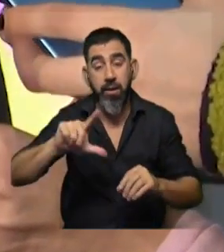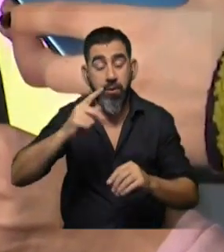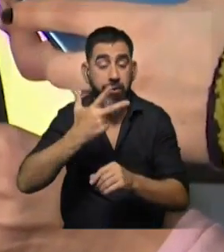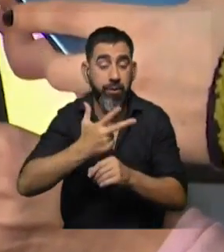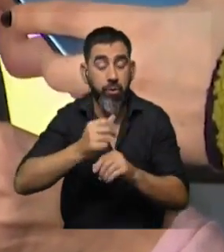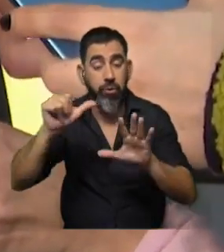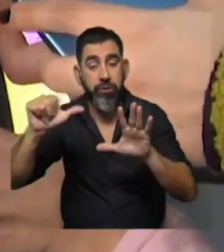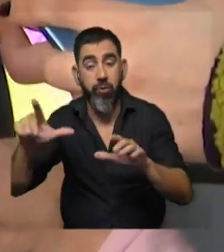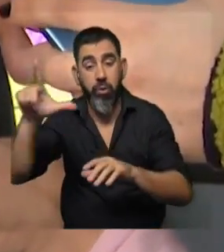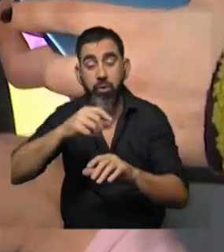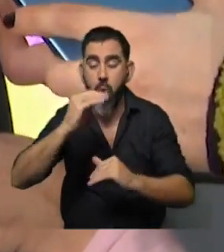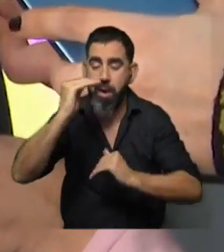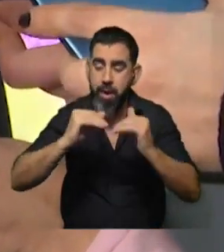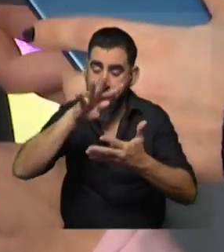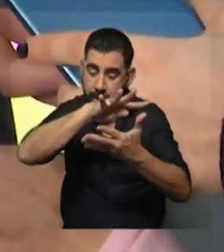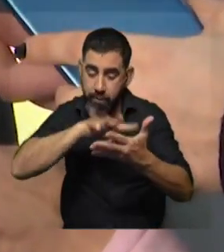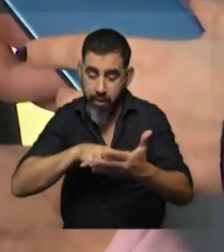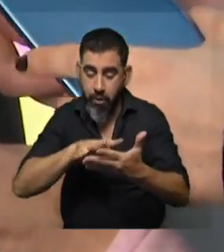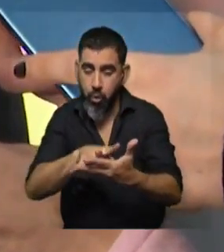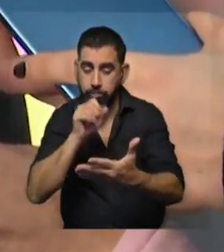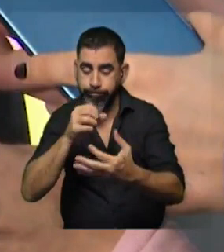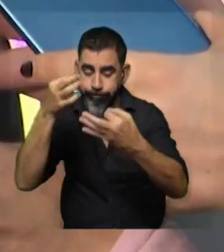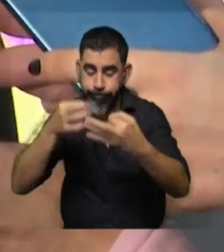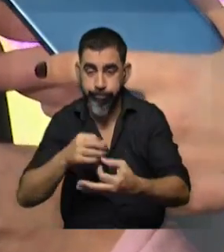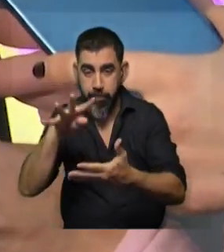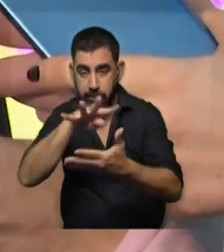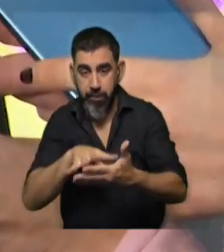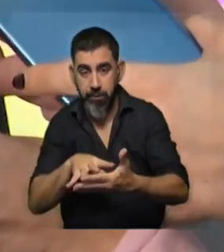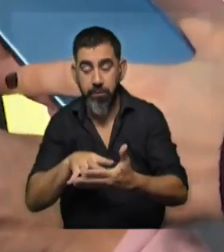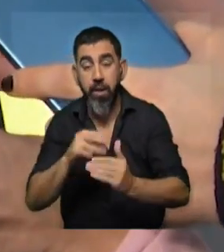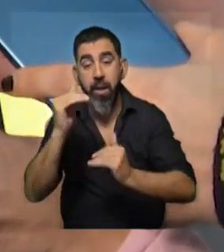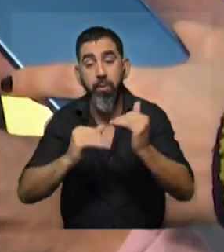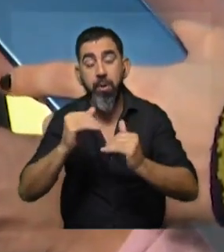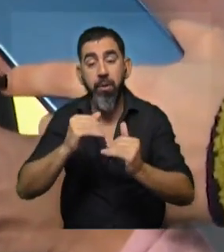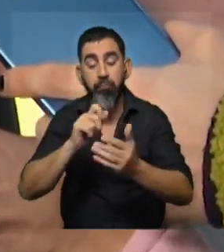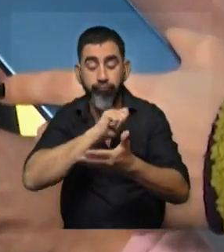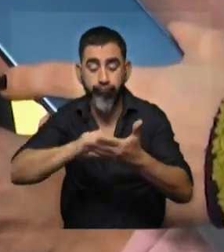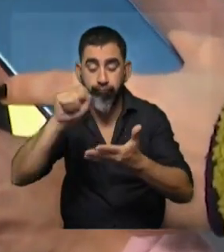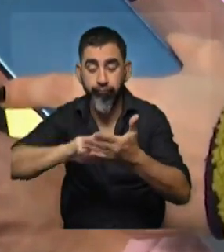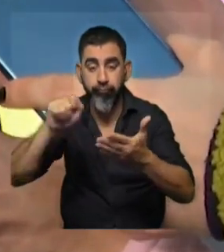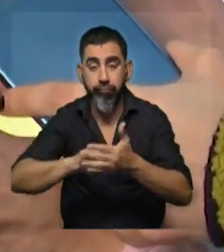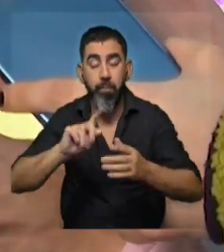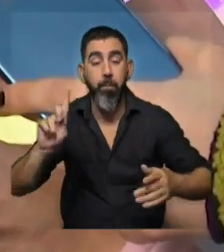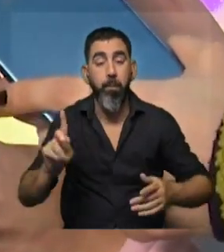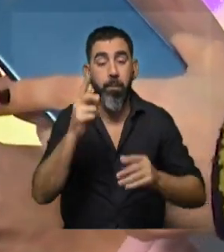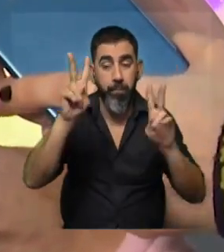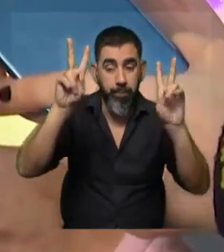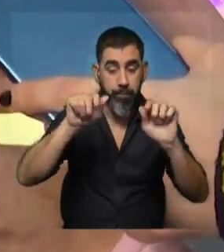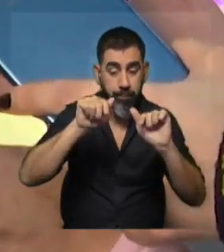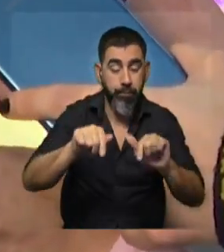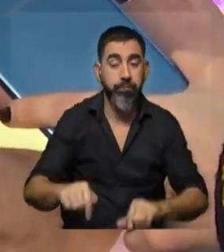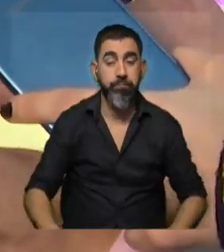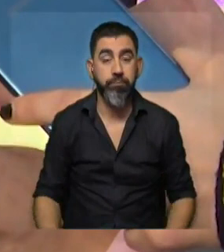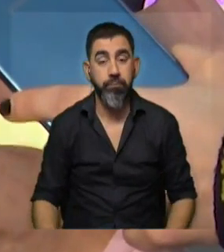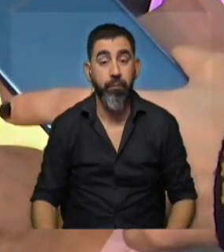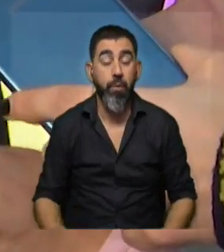teniendo buen nivel de lectura buen nivel de comprensión lectora buen nivel de producción de textos textos tenemos que priorizar un poquito eso porque